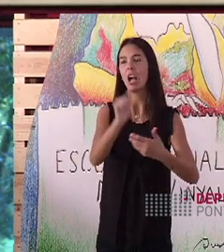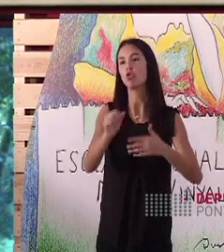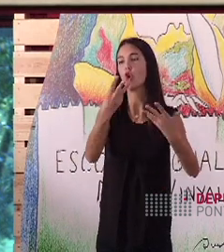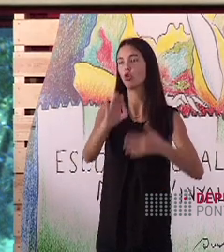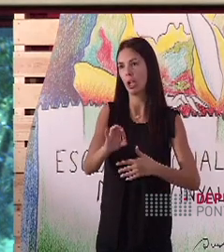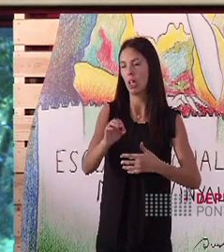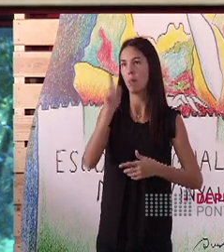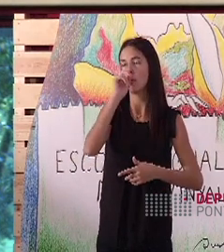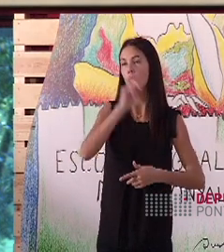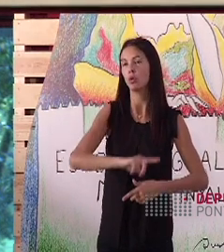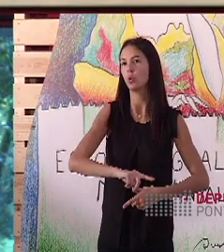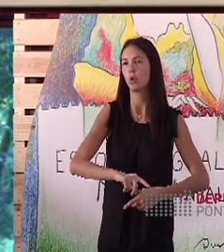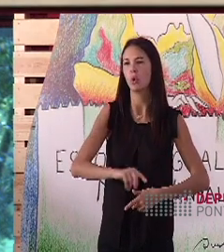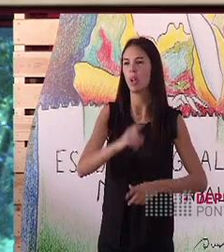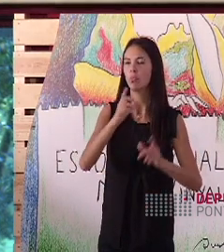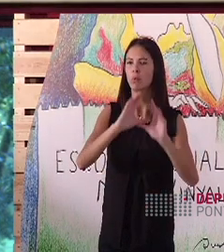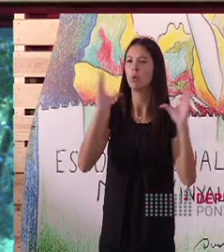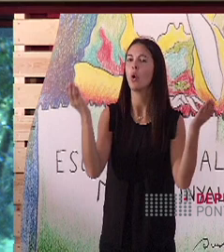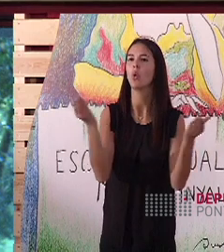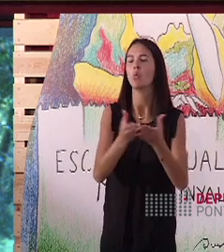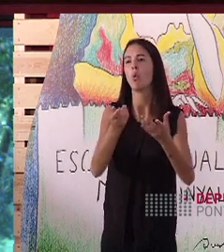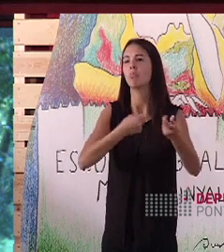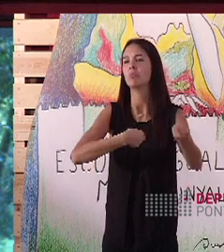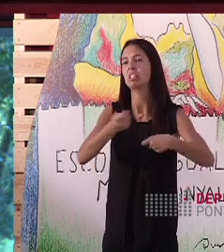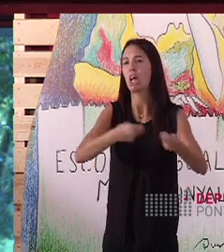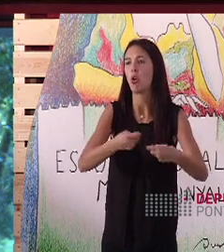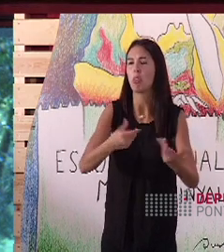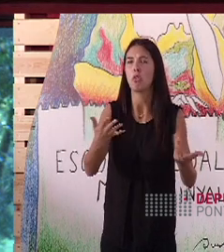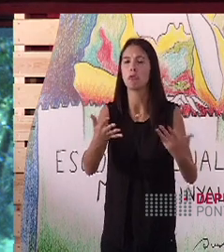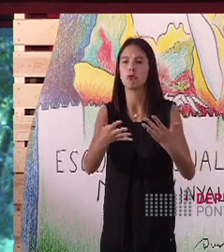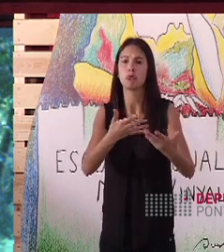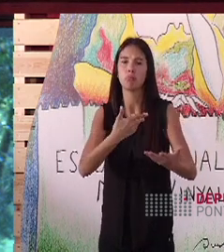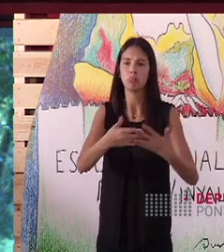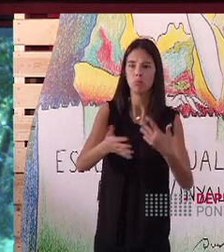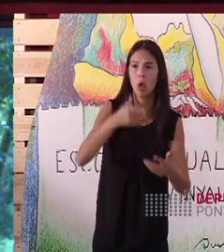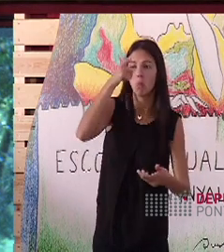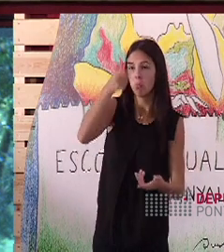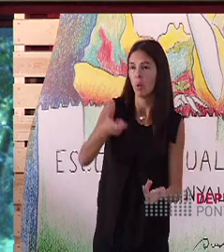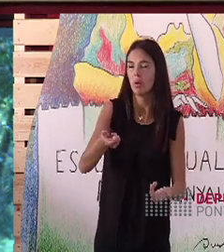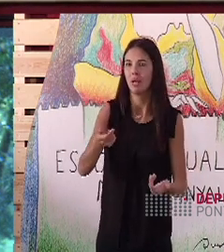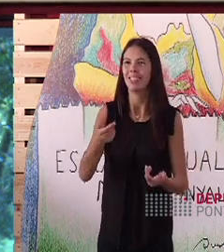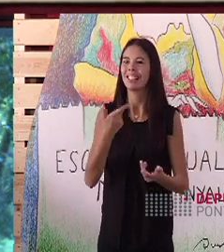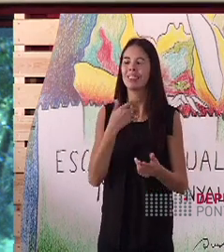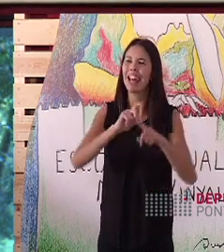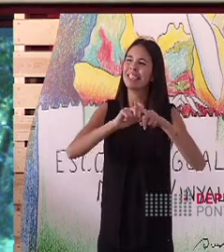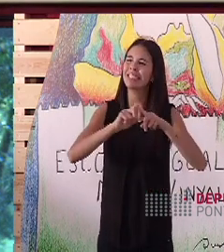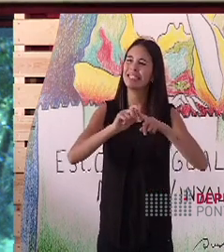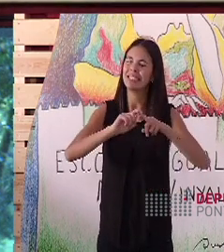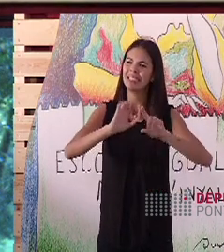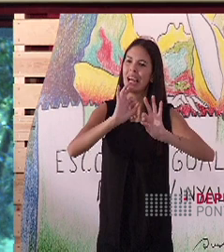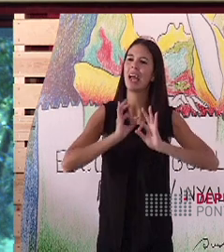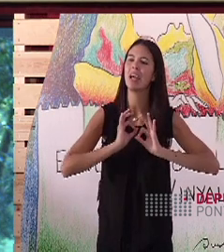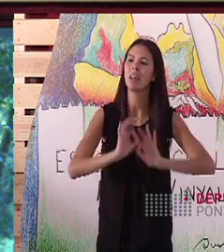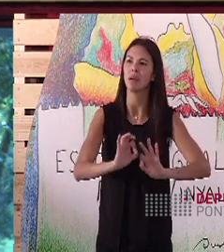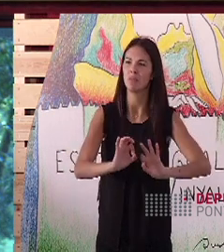prostitución era un conjunto de pequeños negocios artesanales cuya característica principal, a los efectos